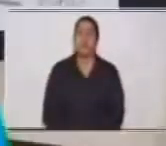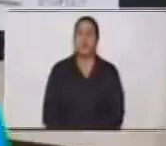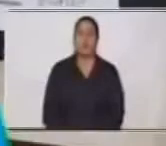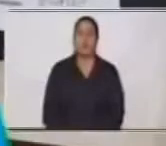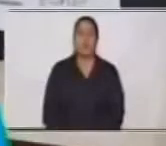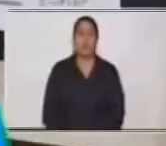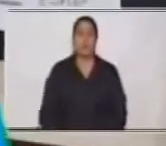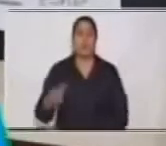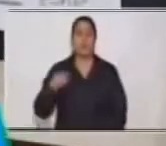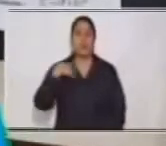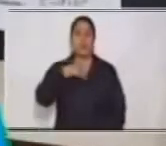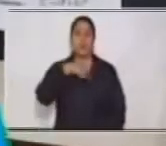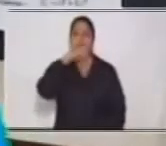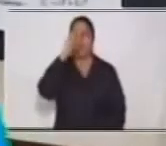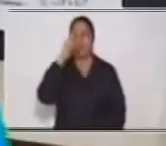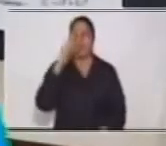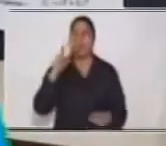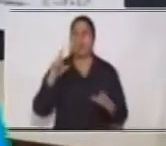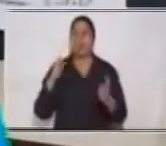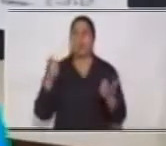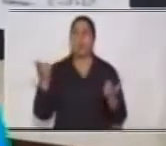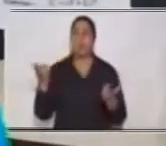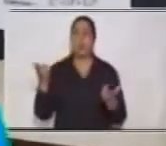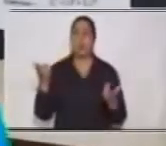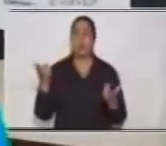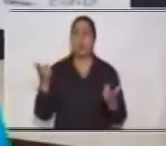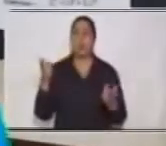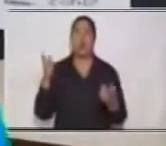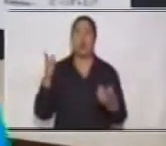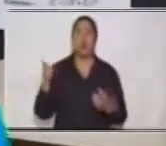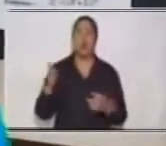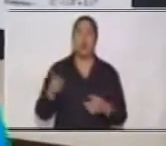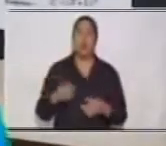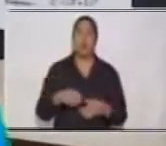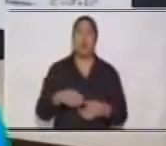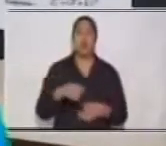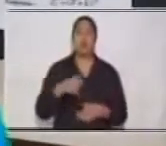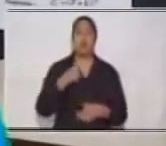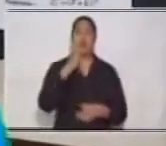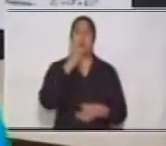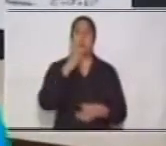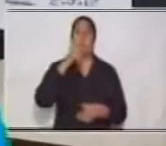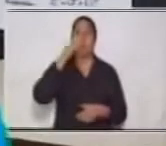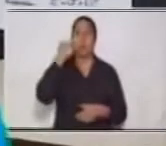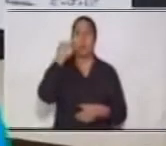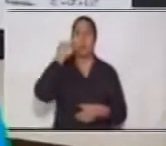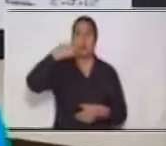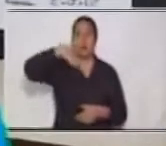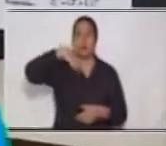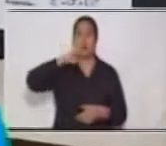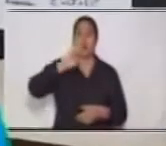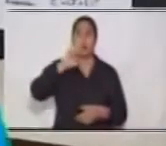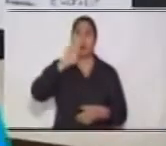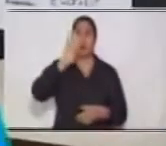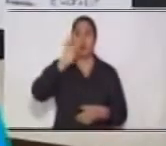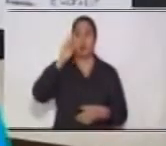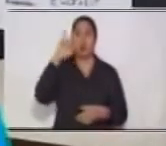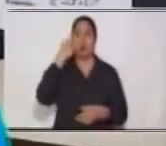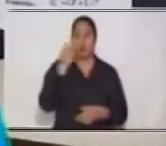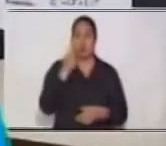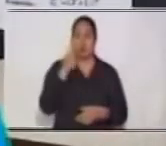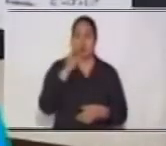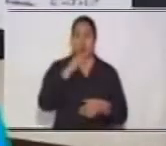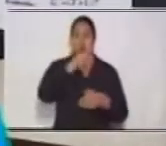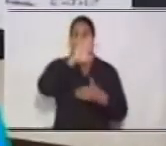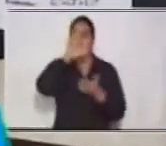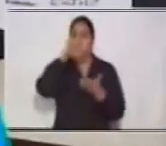Vamos a trabajar hoy de manera preferente lo que son las hipérbolas con centro en el origen. Y tenemos